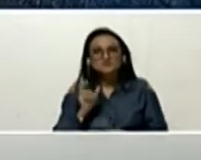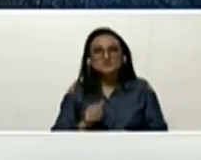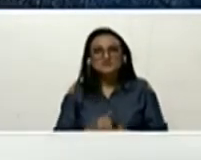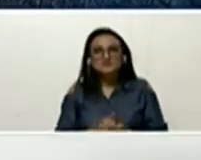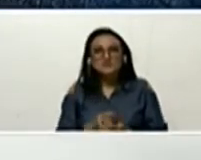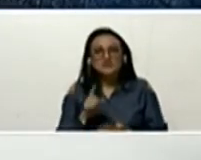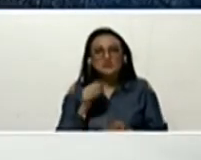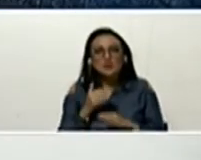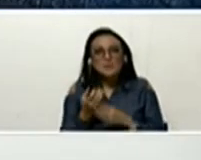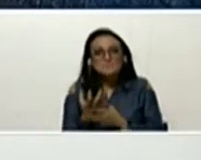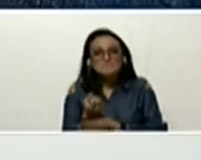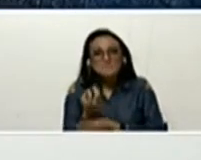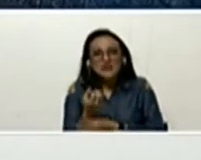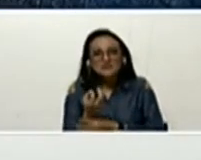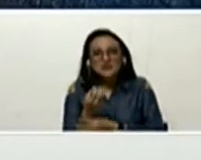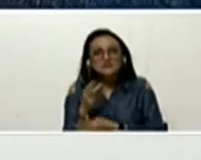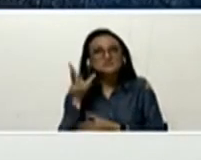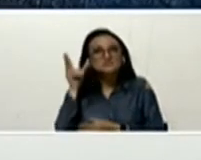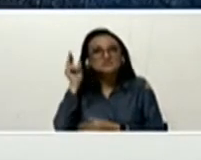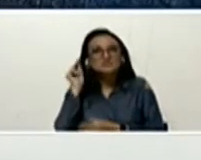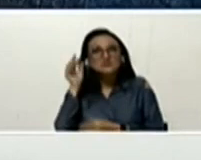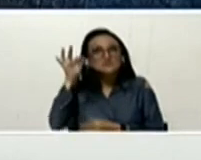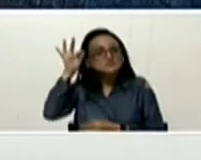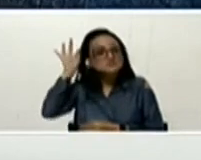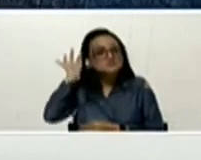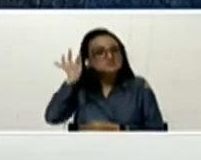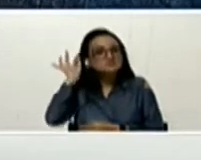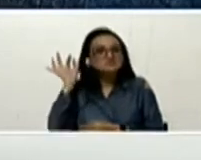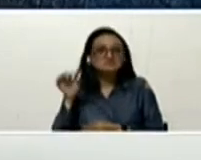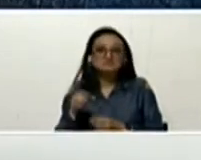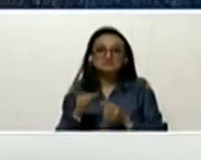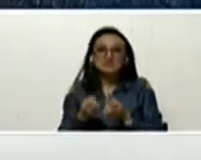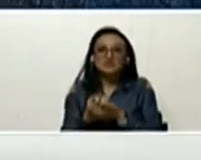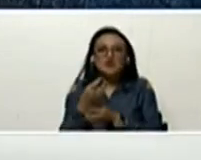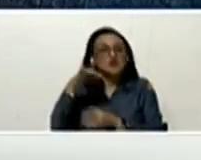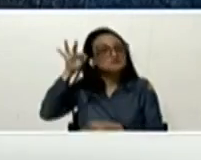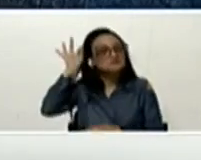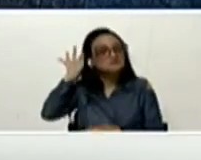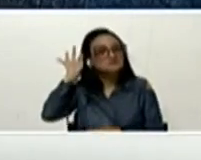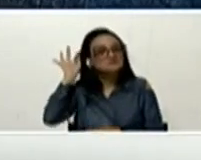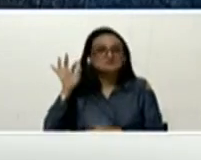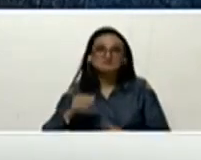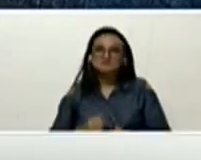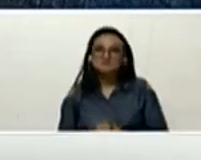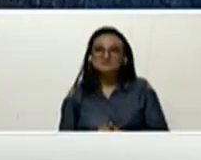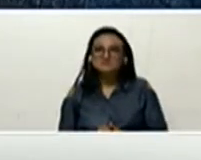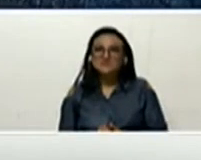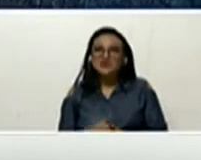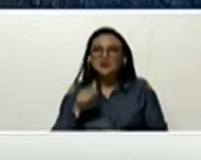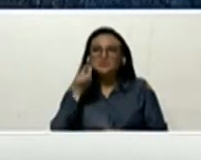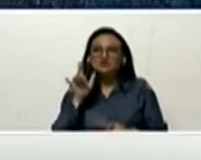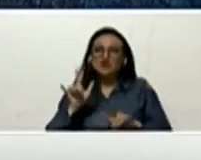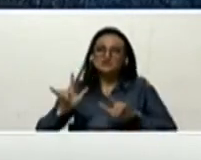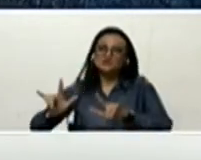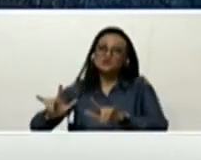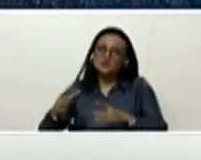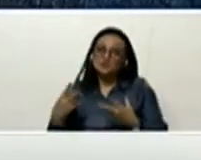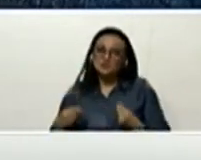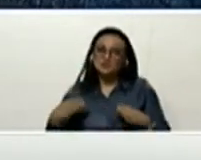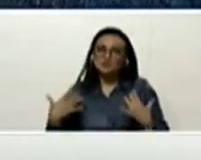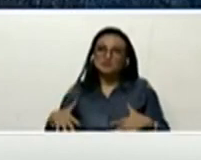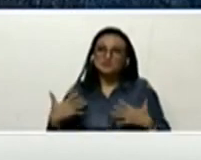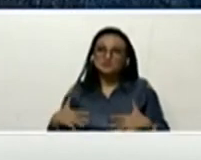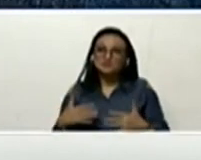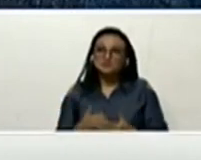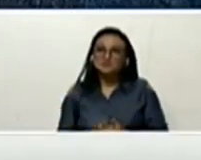una matica. Iba con la matica aquí en la oreja, una ramita. La gente lo quería mucho. Ahí está